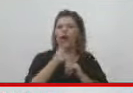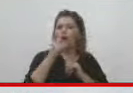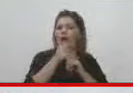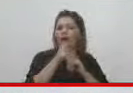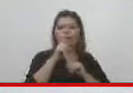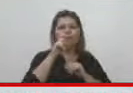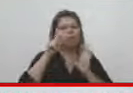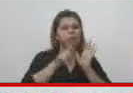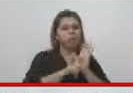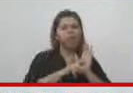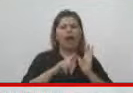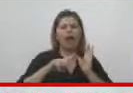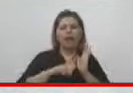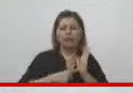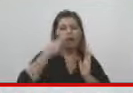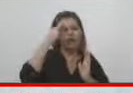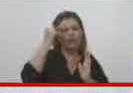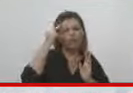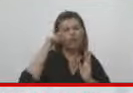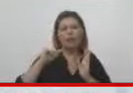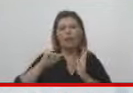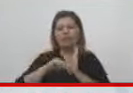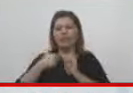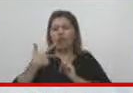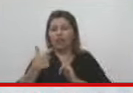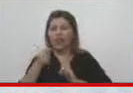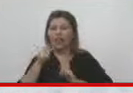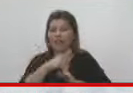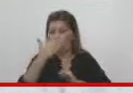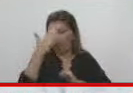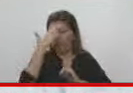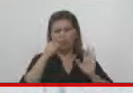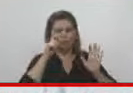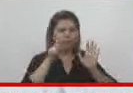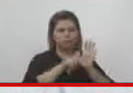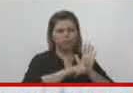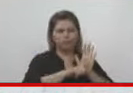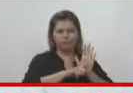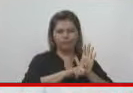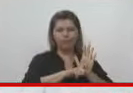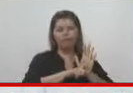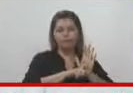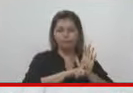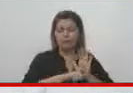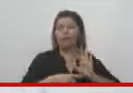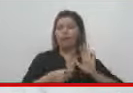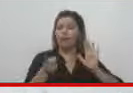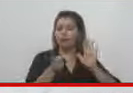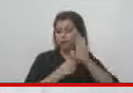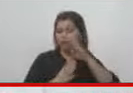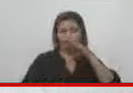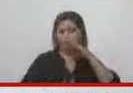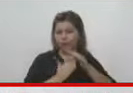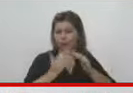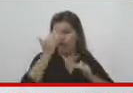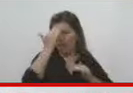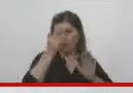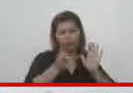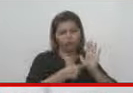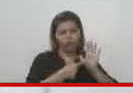artículo 99, inciso 3 de la Constitución Nacional. La norma fundamental no deja